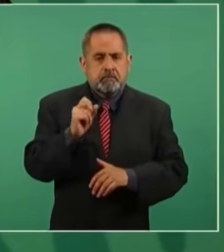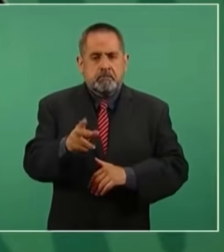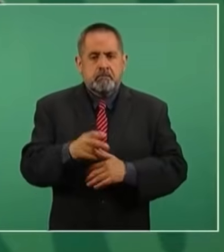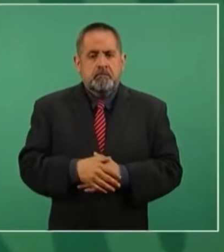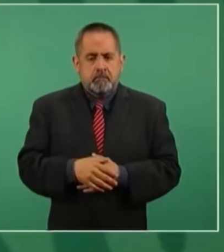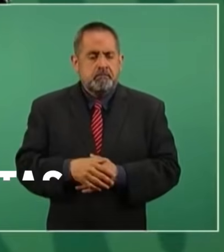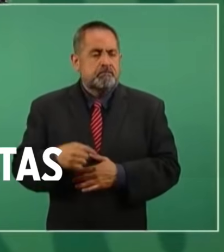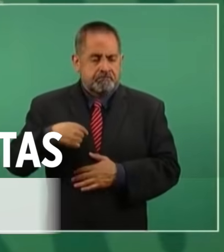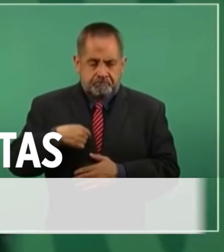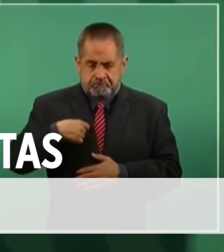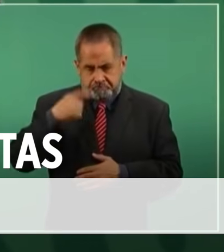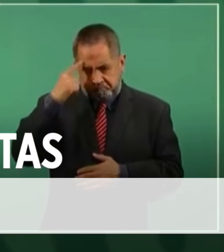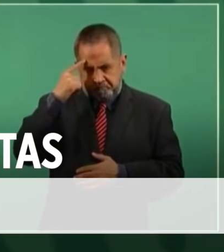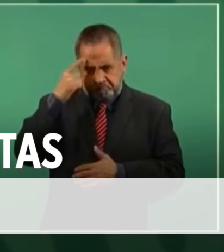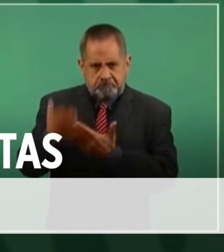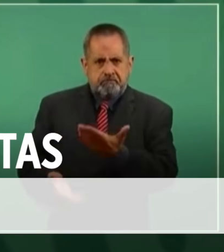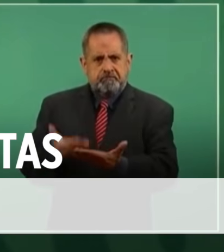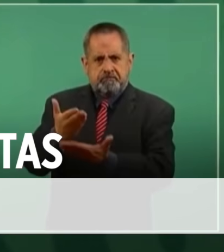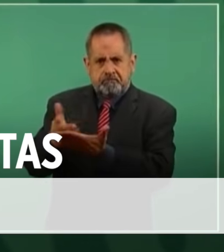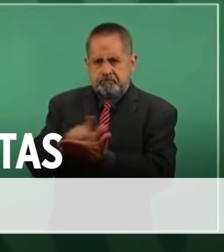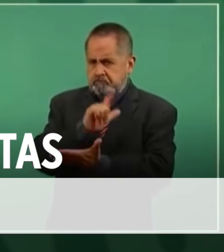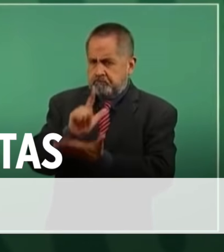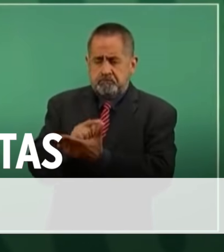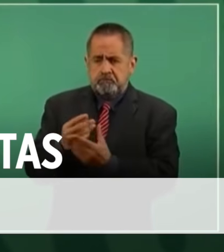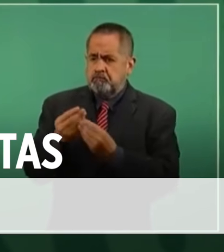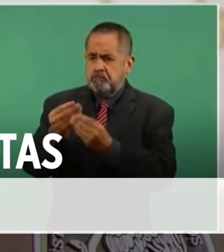Y eso me llevó a presentar la iniciativa